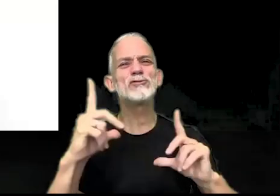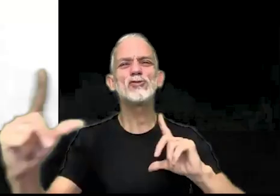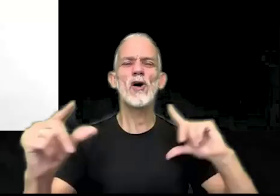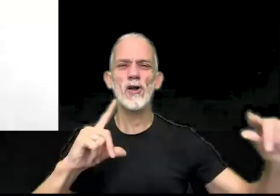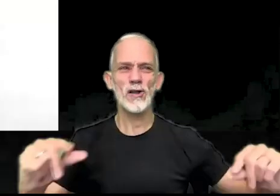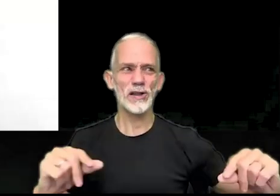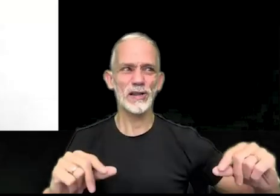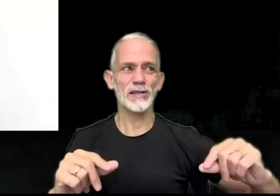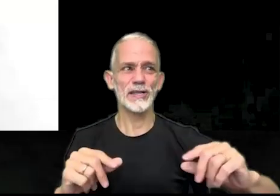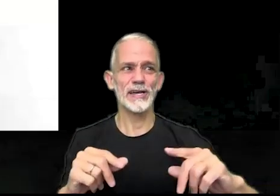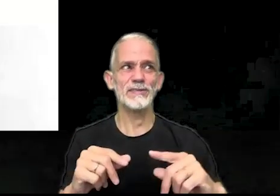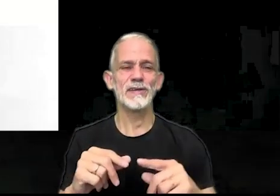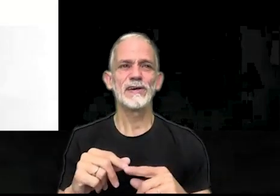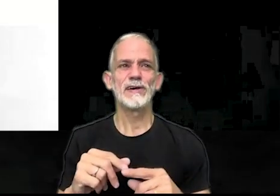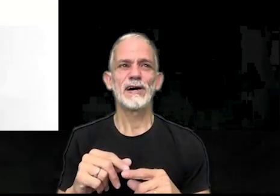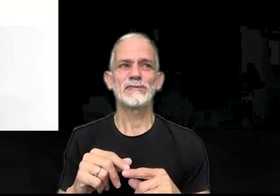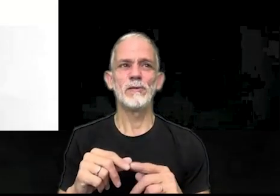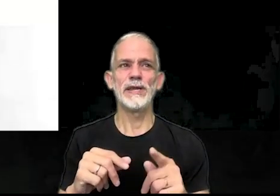desfavorables.